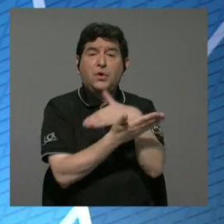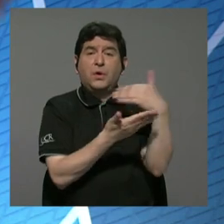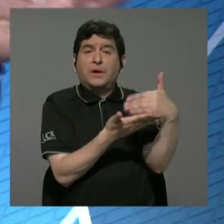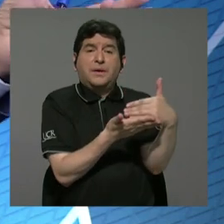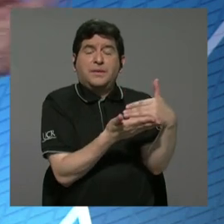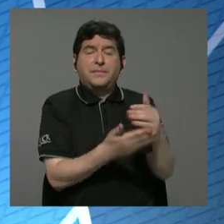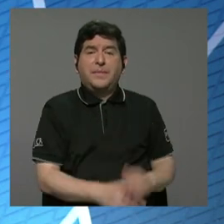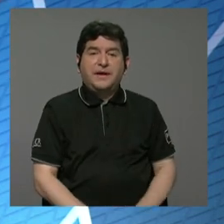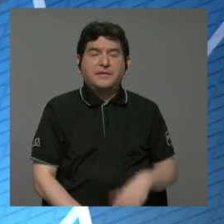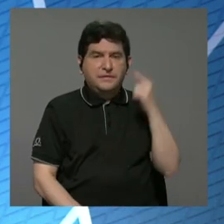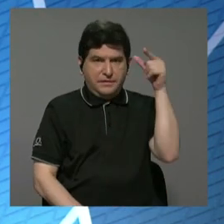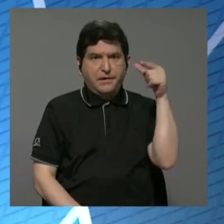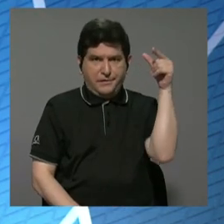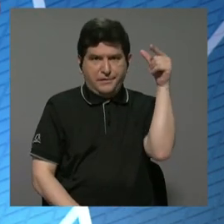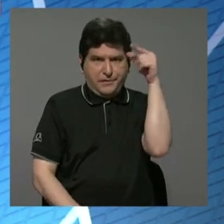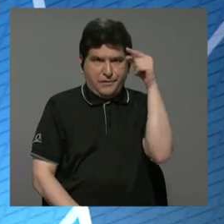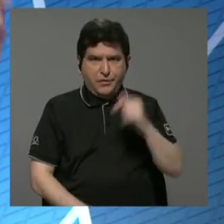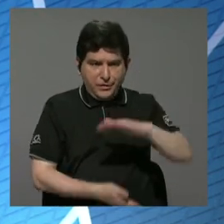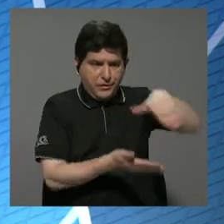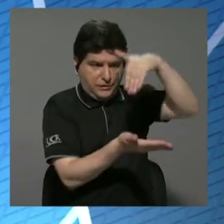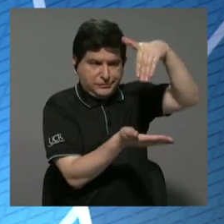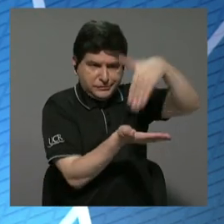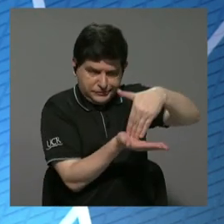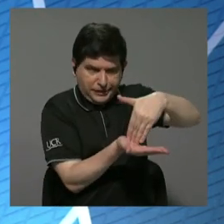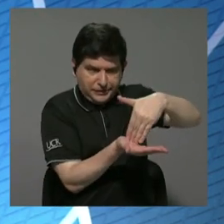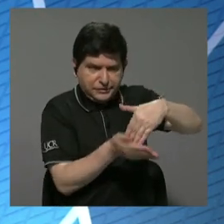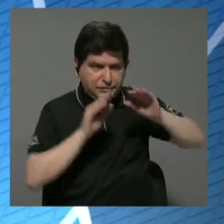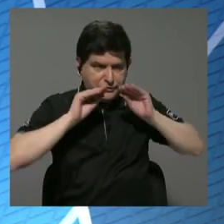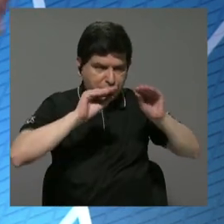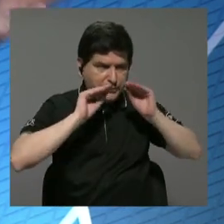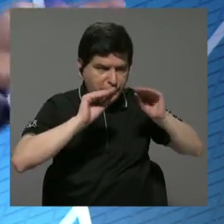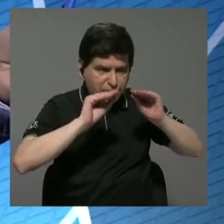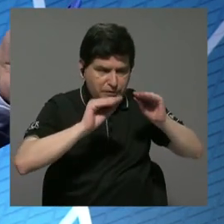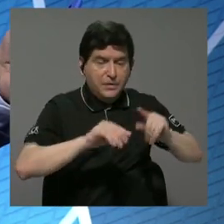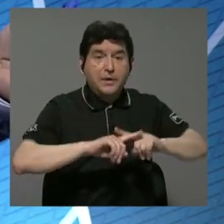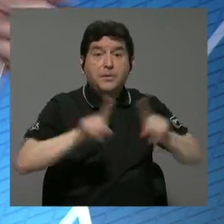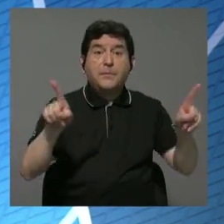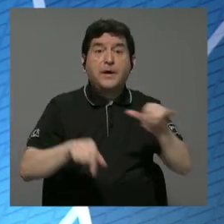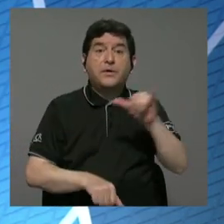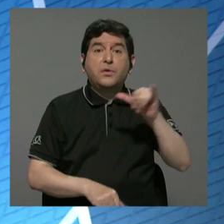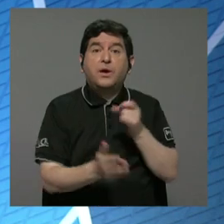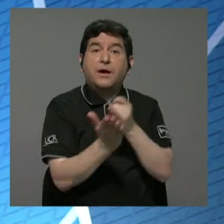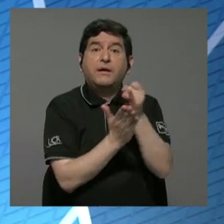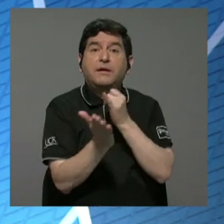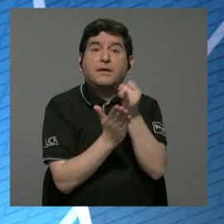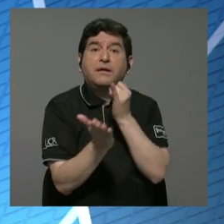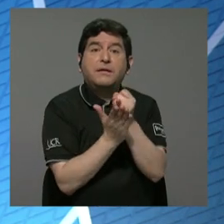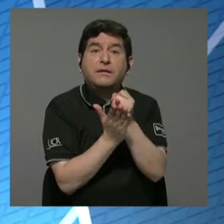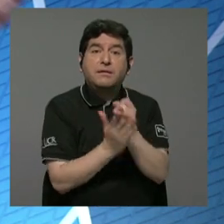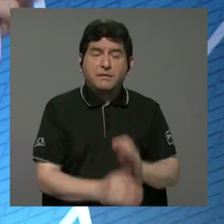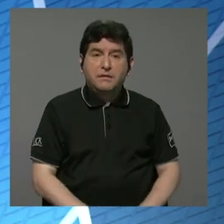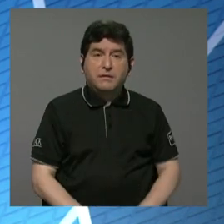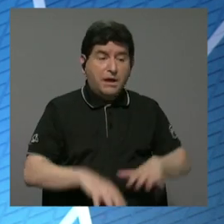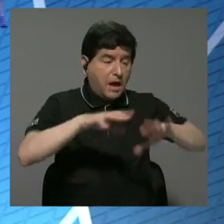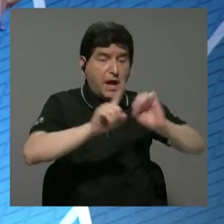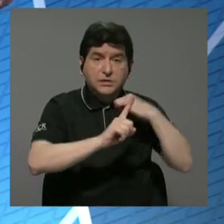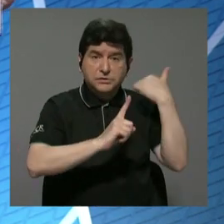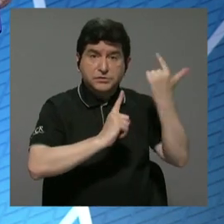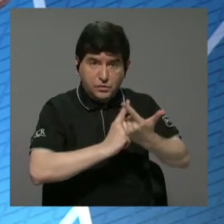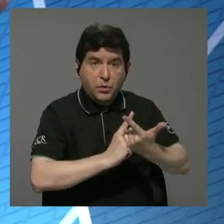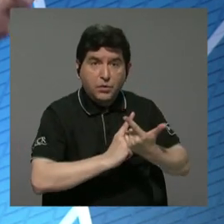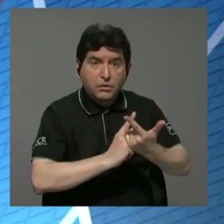de que, por supuesto, es la medular, que es la enseñanza, pero también está la investigación, está la acción